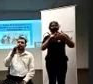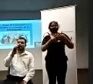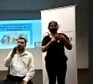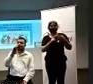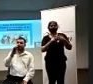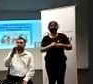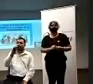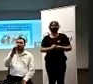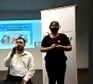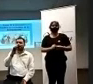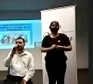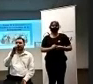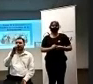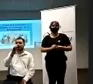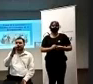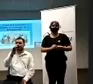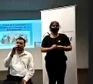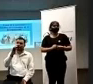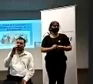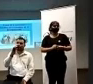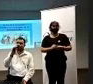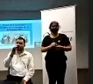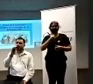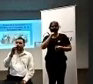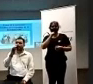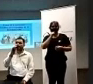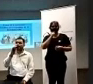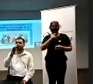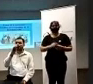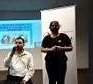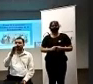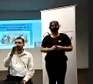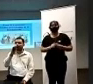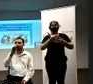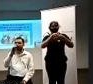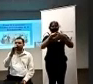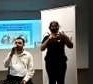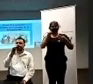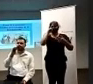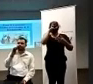durante la pandemia. Tres dificultades que se acentuaron fueron el transporte público,